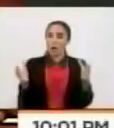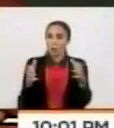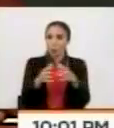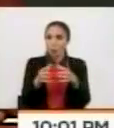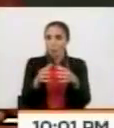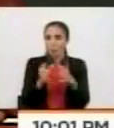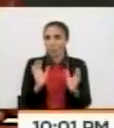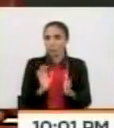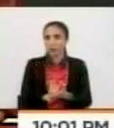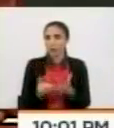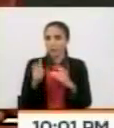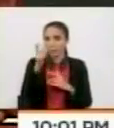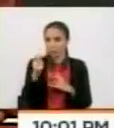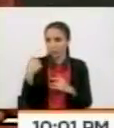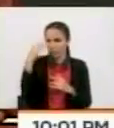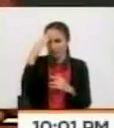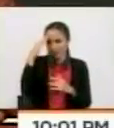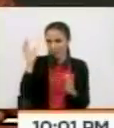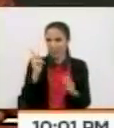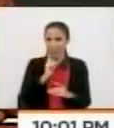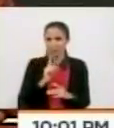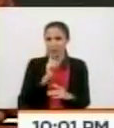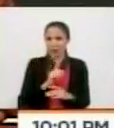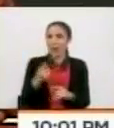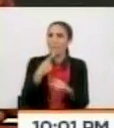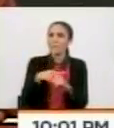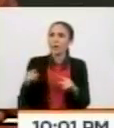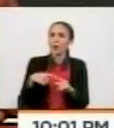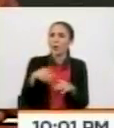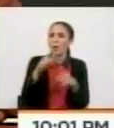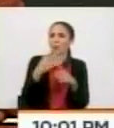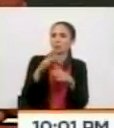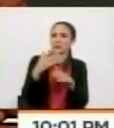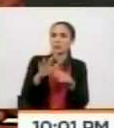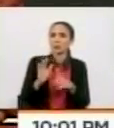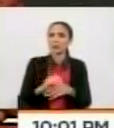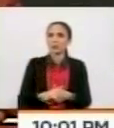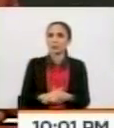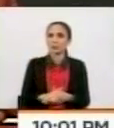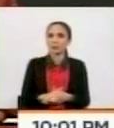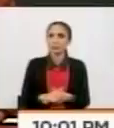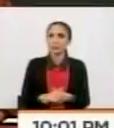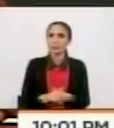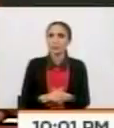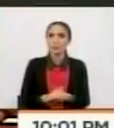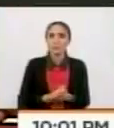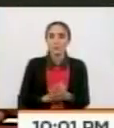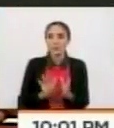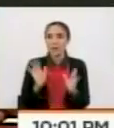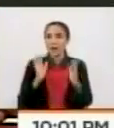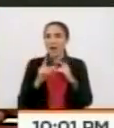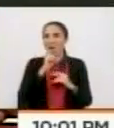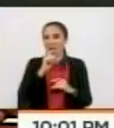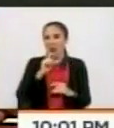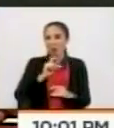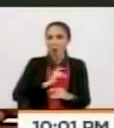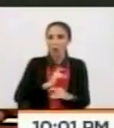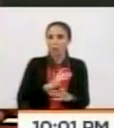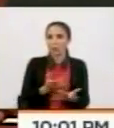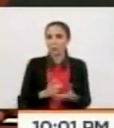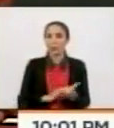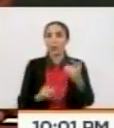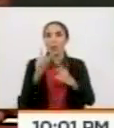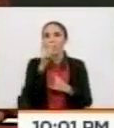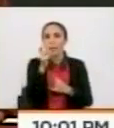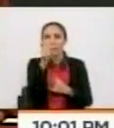mentira. Pero a ellos les importa es un segmento, enloquecer de odio un segmento, 1 millón, 2 millones de